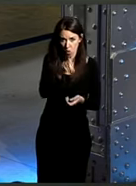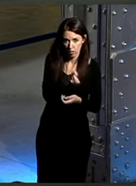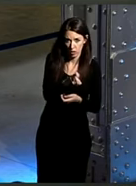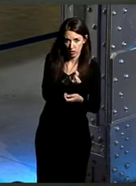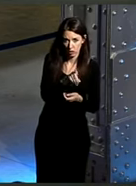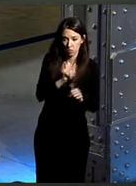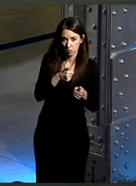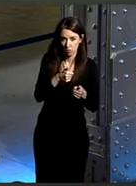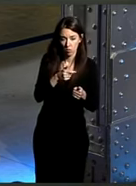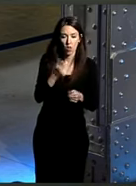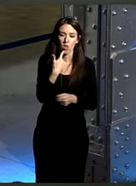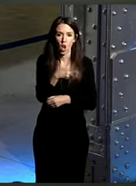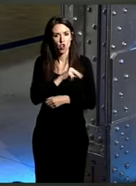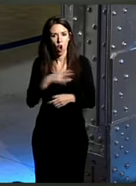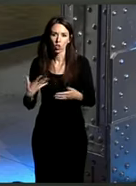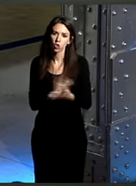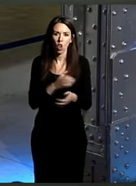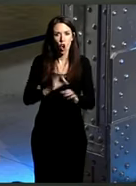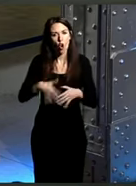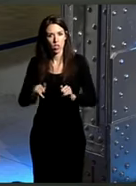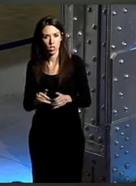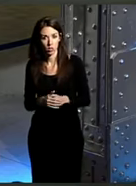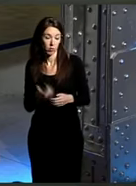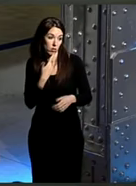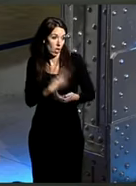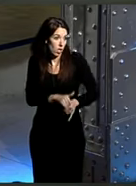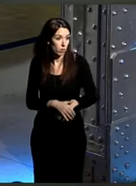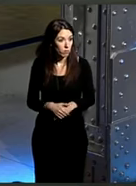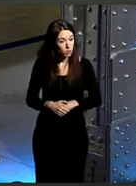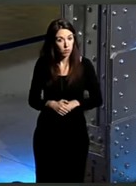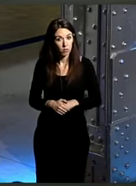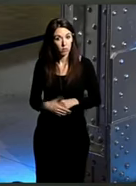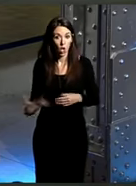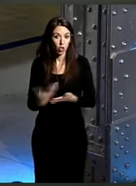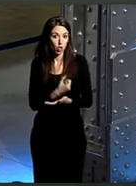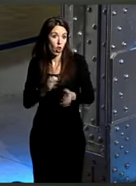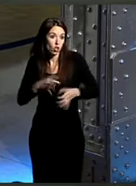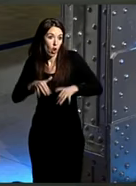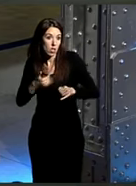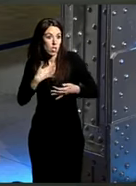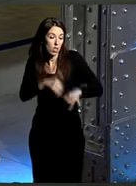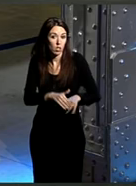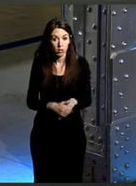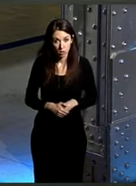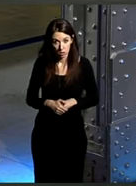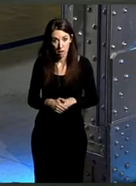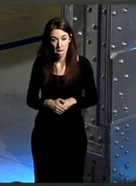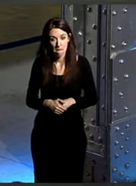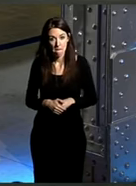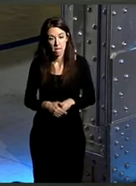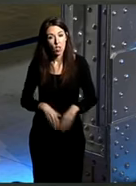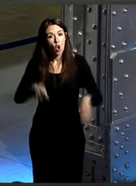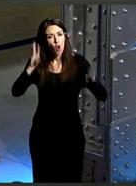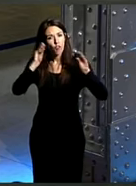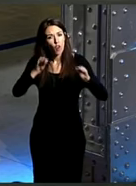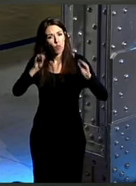Me dice, no, o todos o ninguno. Yo le digo, ninguno. Si todos o ninguno, es ninguno. La